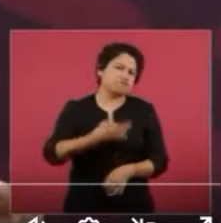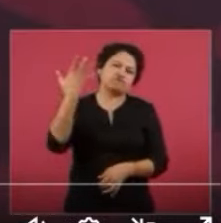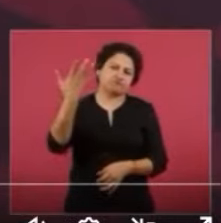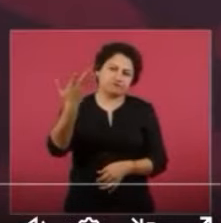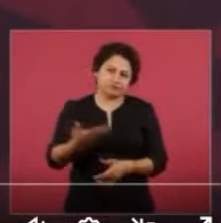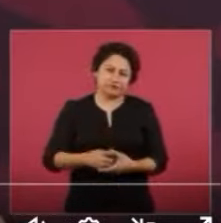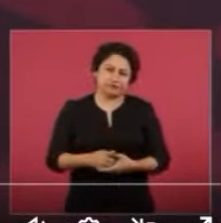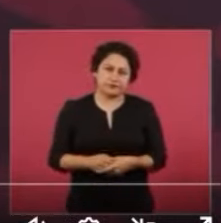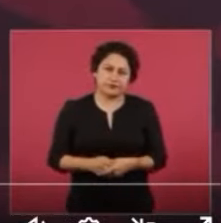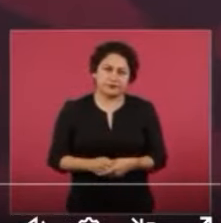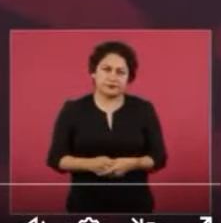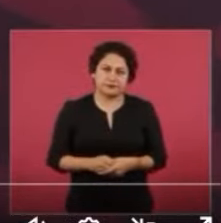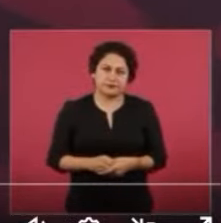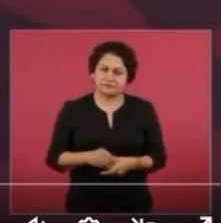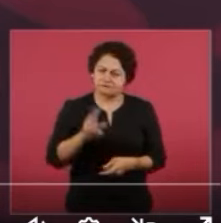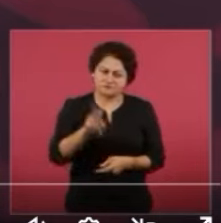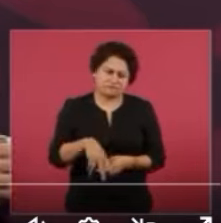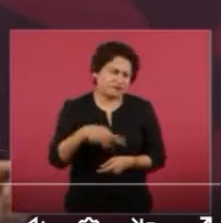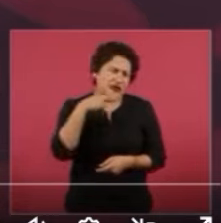a la primera